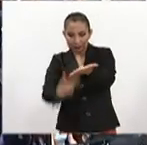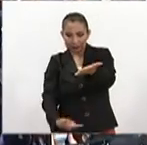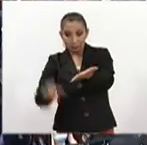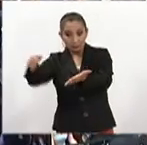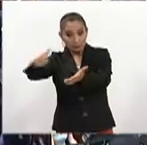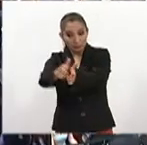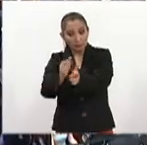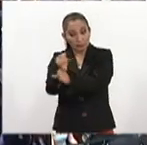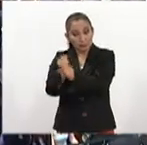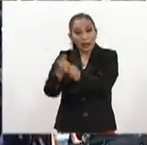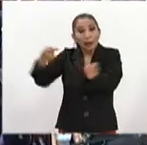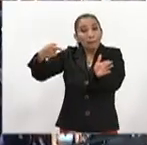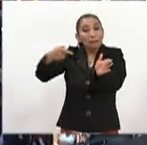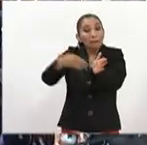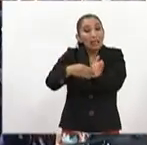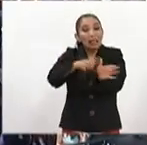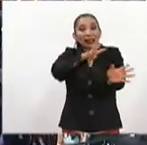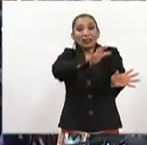anticorrupción indaga a